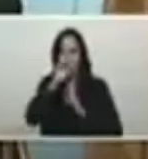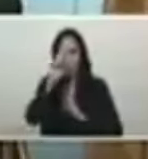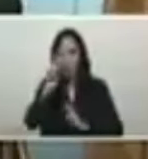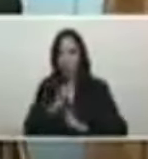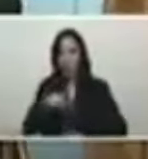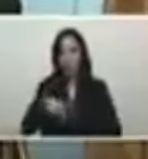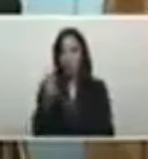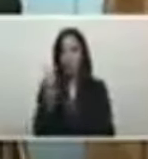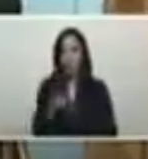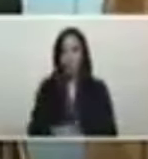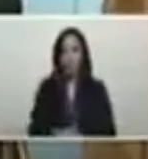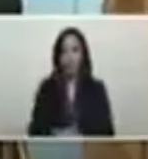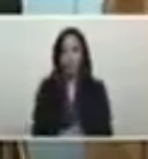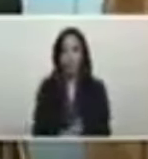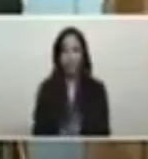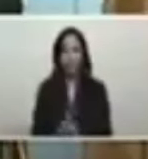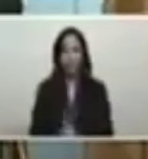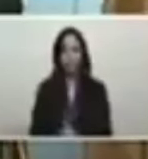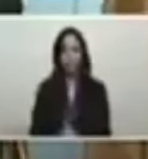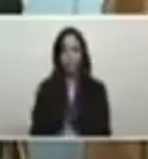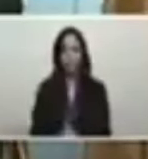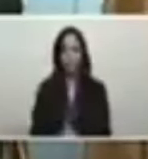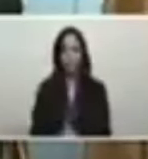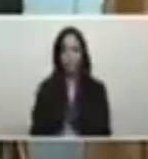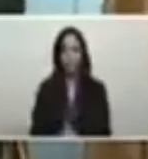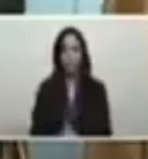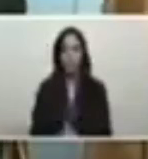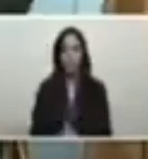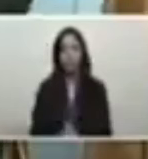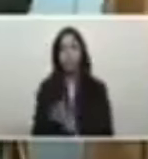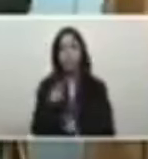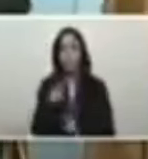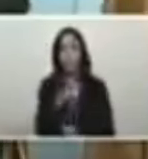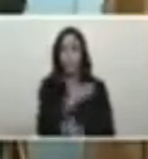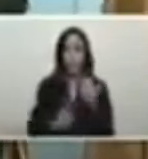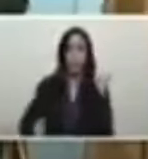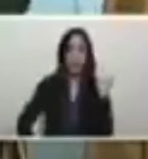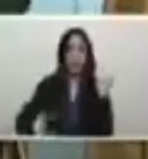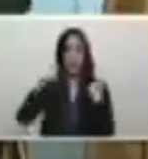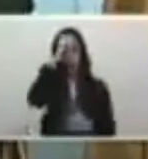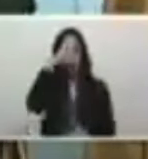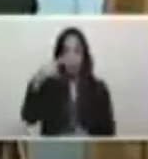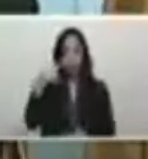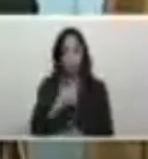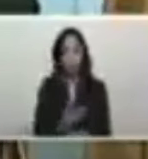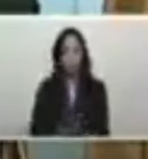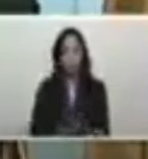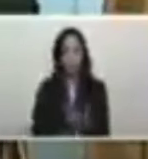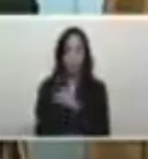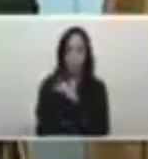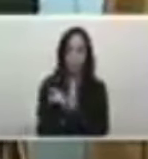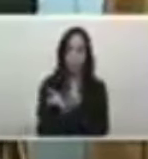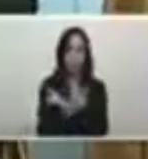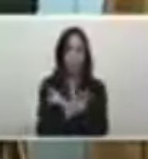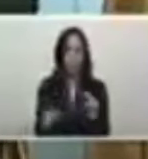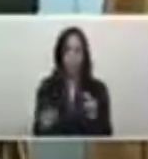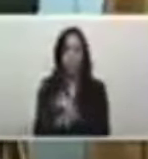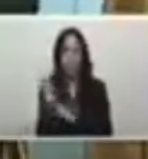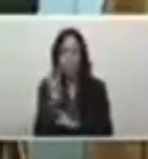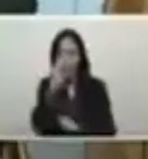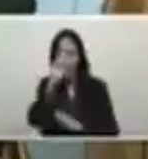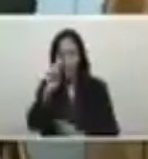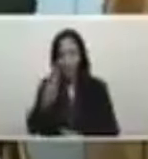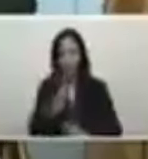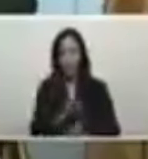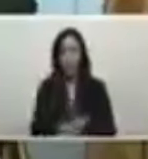metas Venezuela Donald Trump Venezuela de